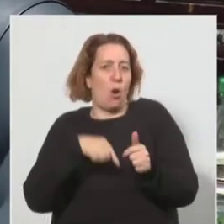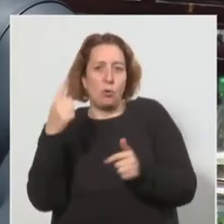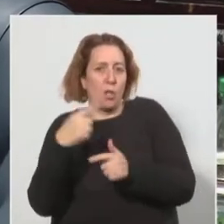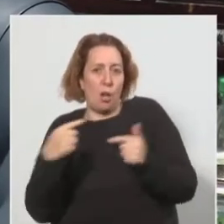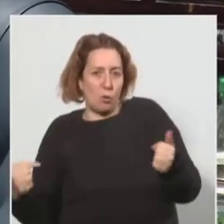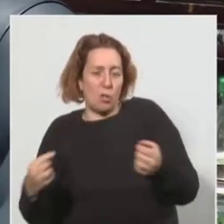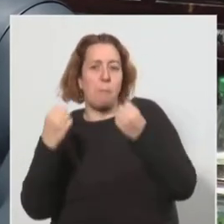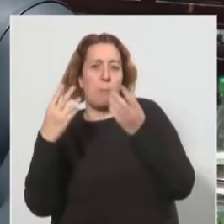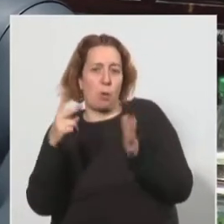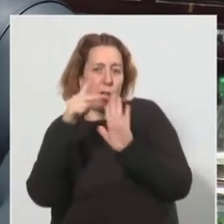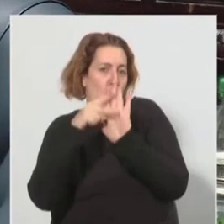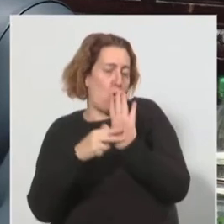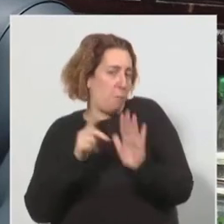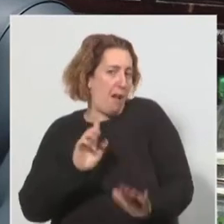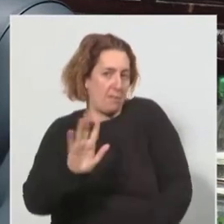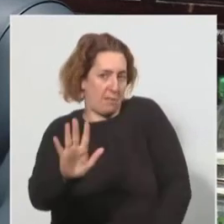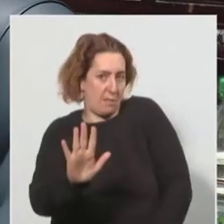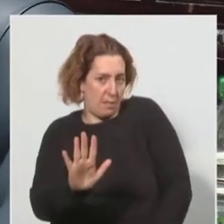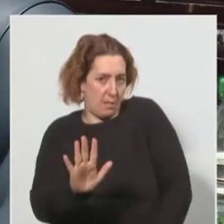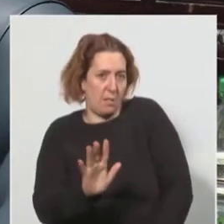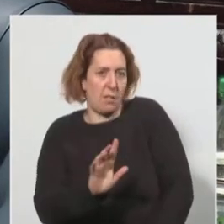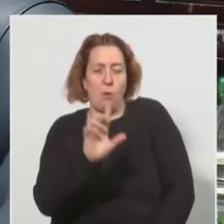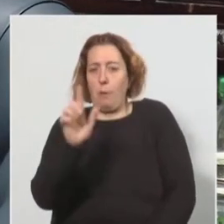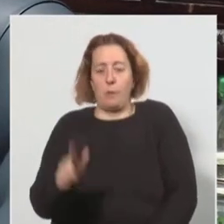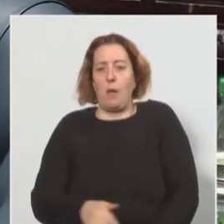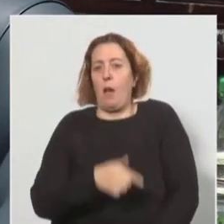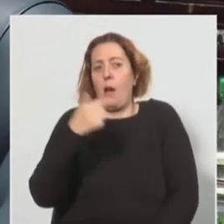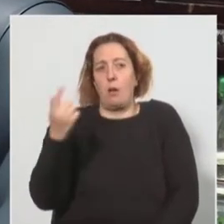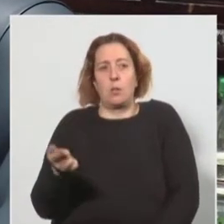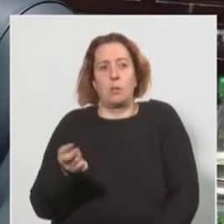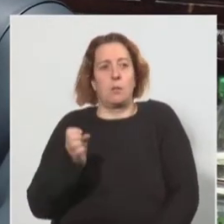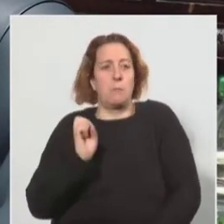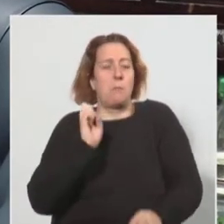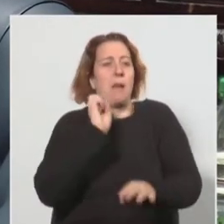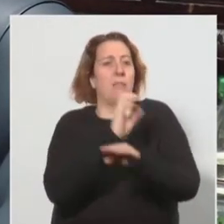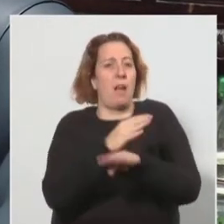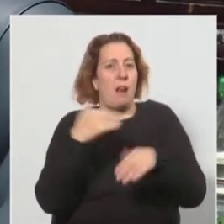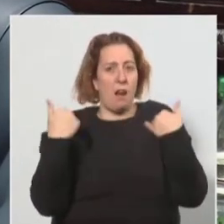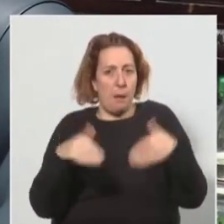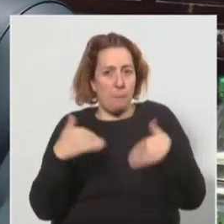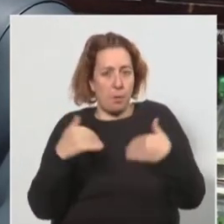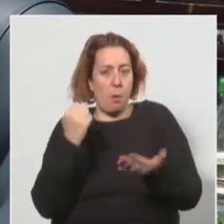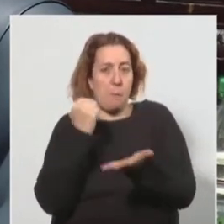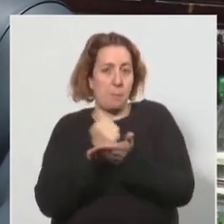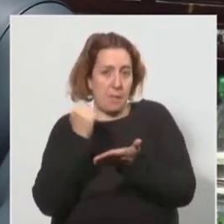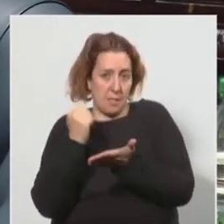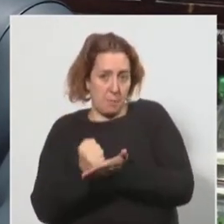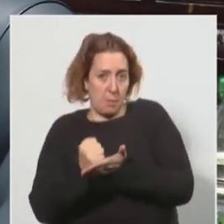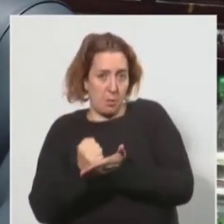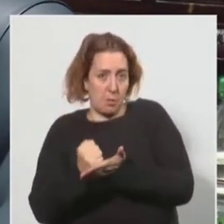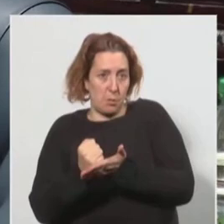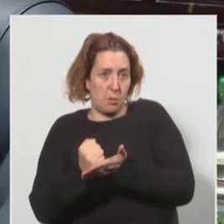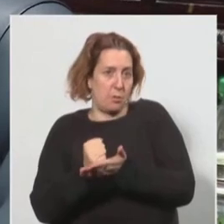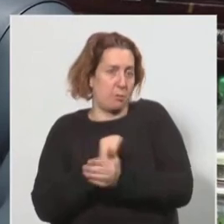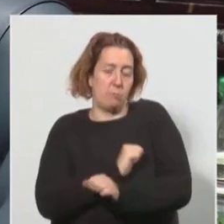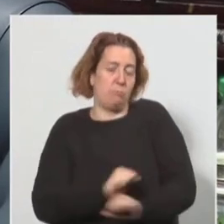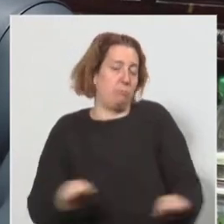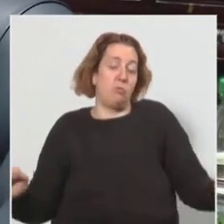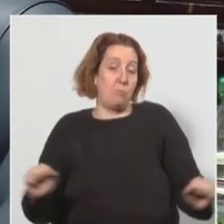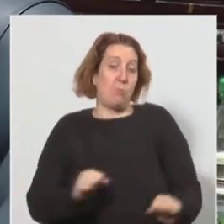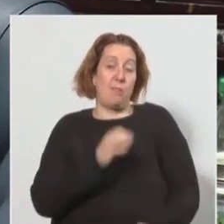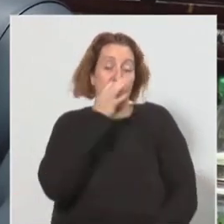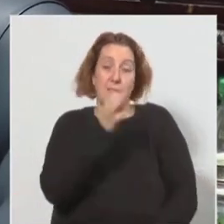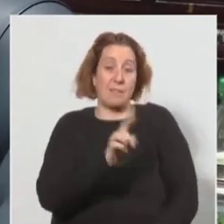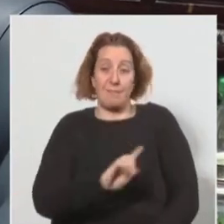la normativa y no tenían más alternativa que hacerle llegar de manera expeditiva el pasaporte a Marcet es